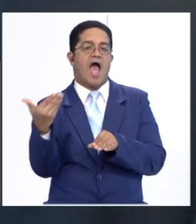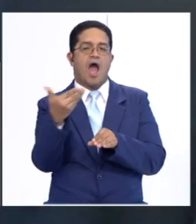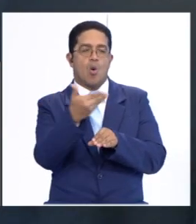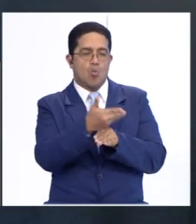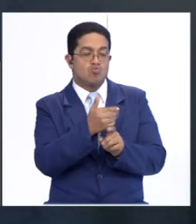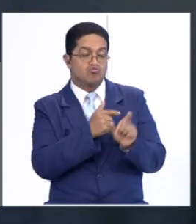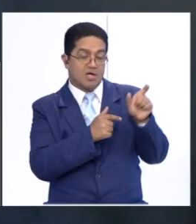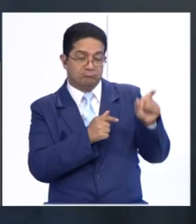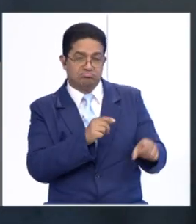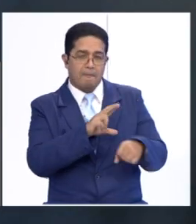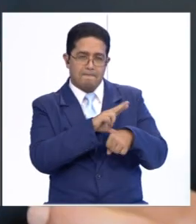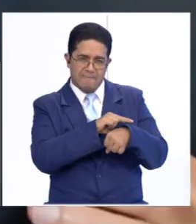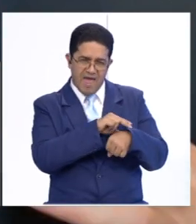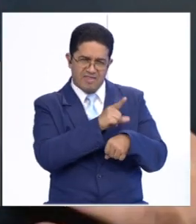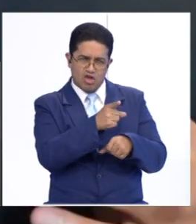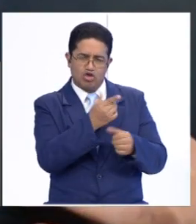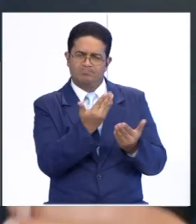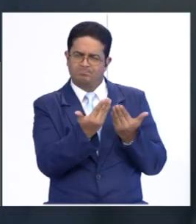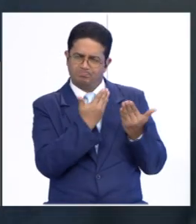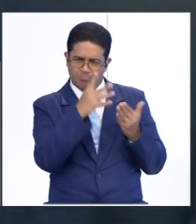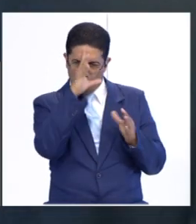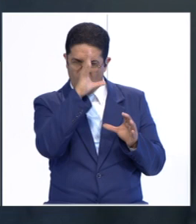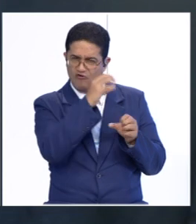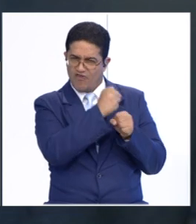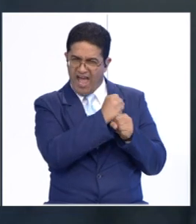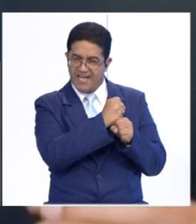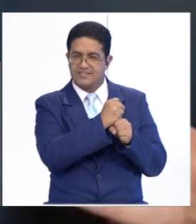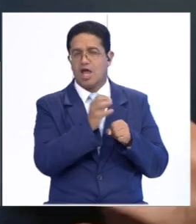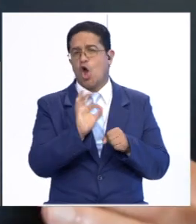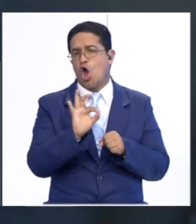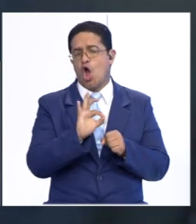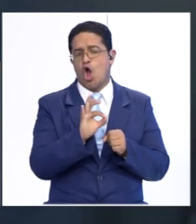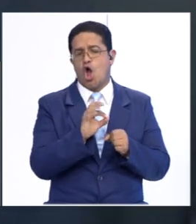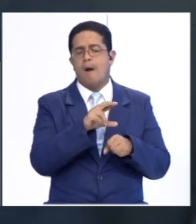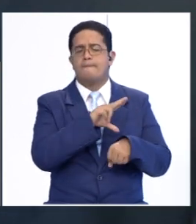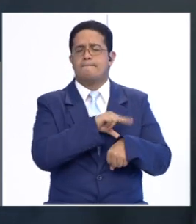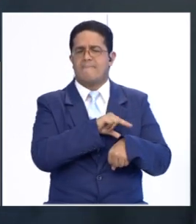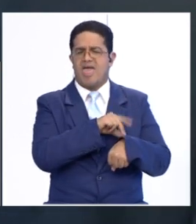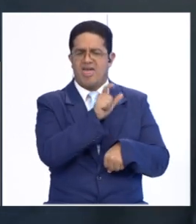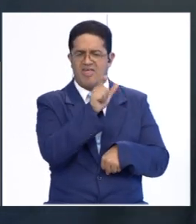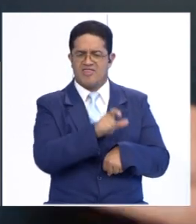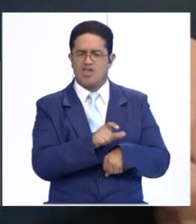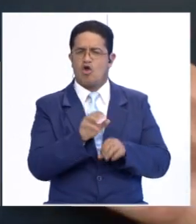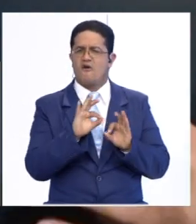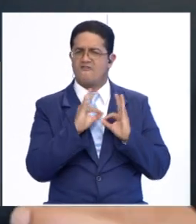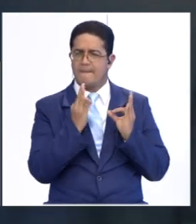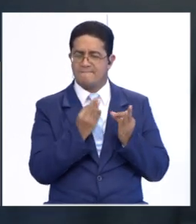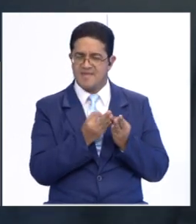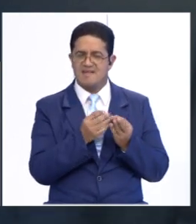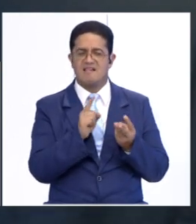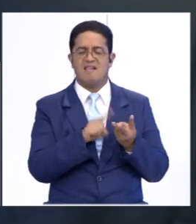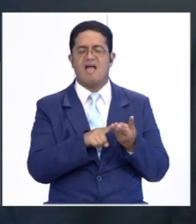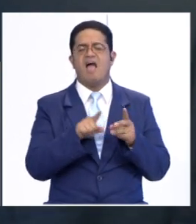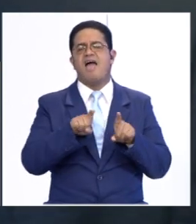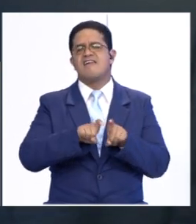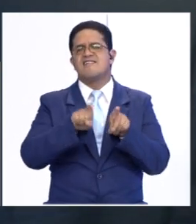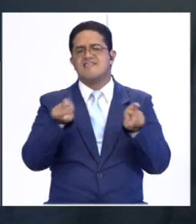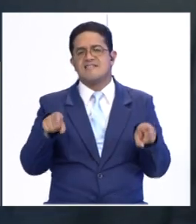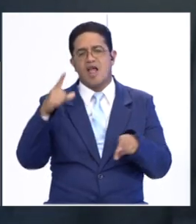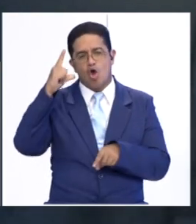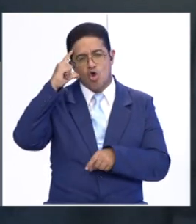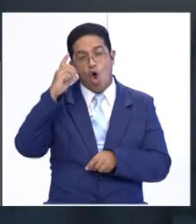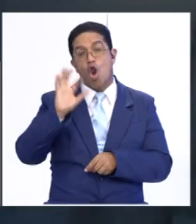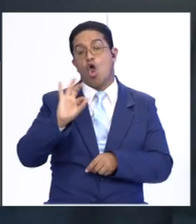de confianza, a su médico de cabecera, a su médico ginecólogo, a su médico, a su